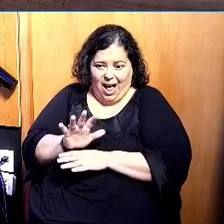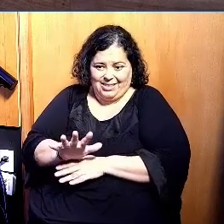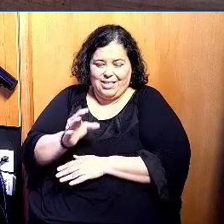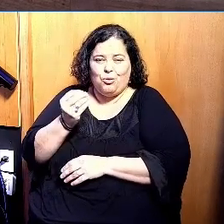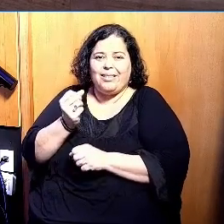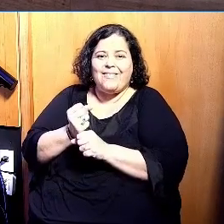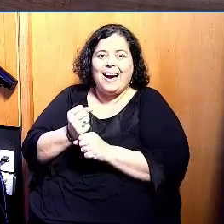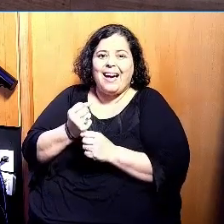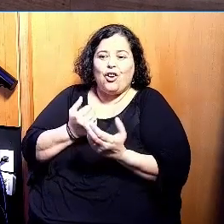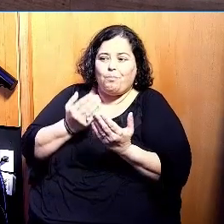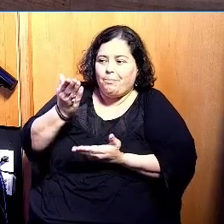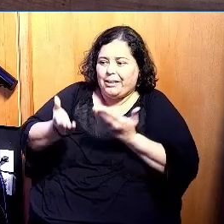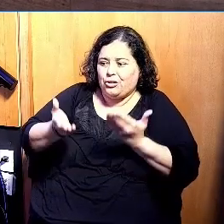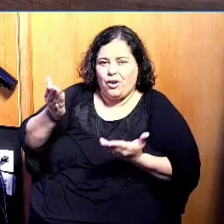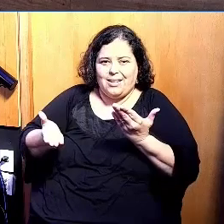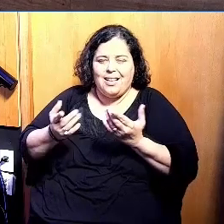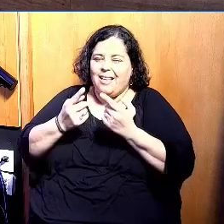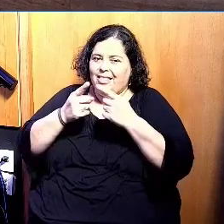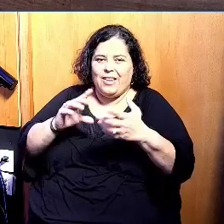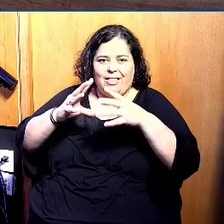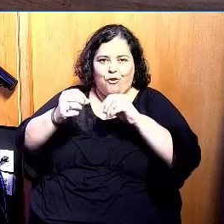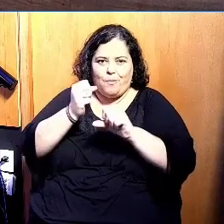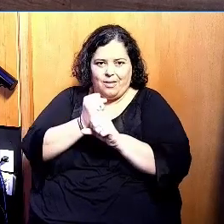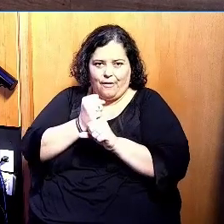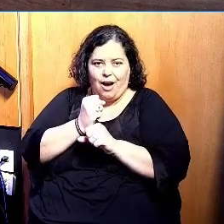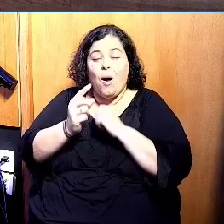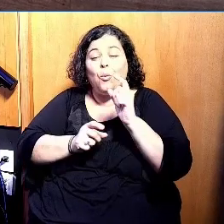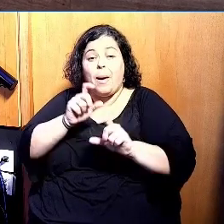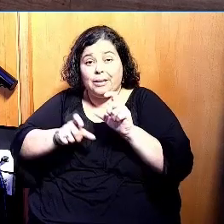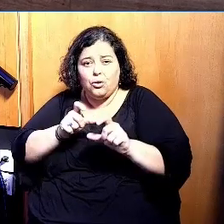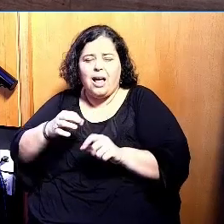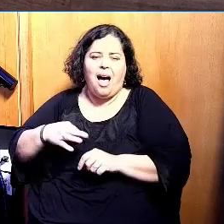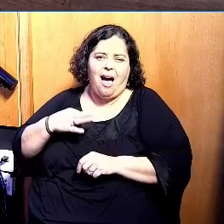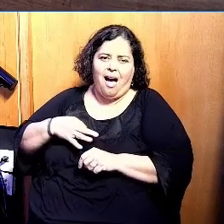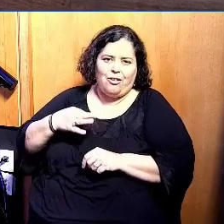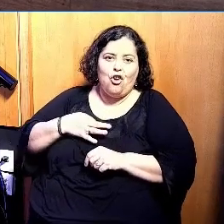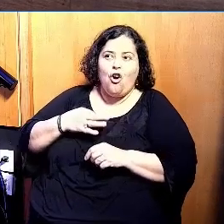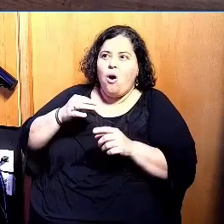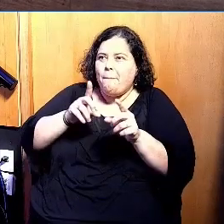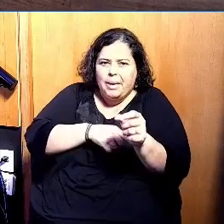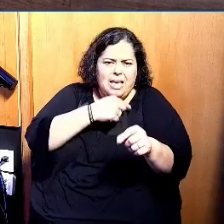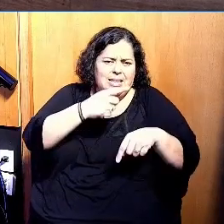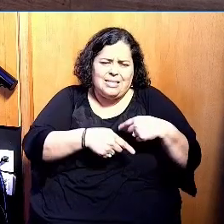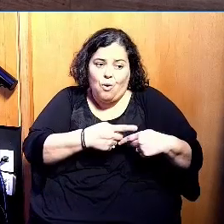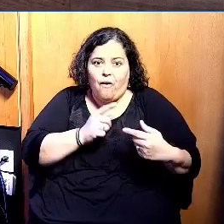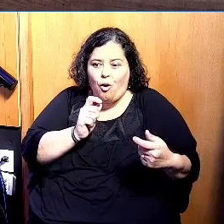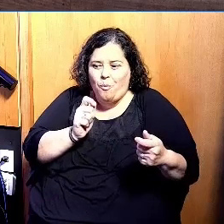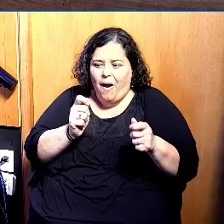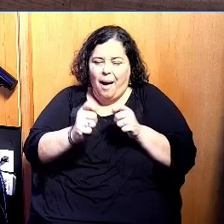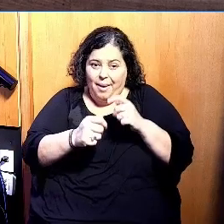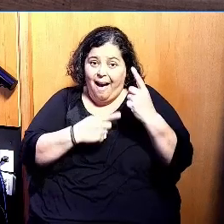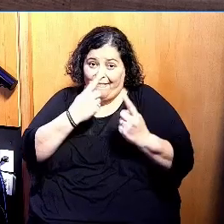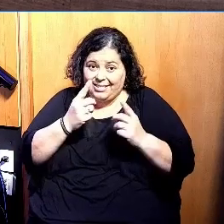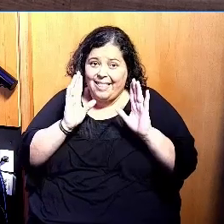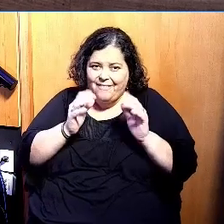forma de trabajo y cambiarlas, ¿no? Muchas veces hay muchas personas que hace muchos años vienen haciendo algo de una forma y tratar de cambiarlo, bueno,